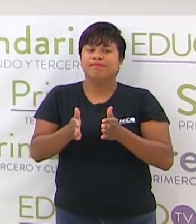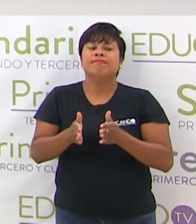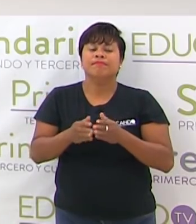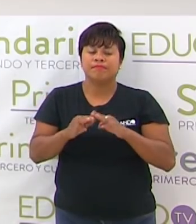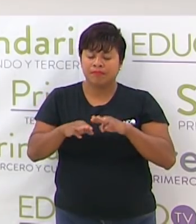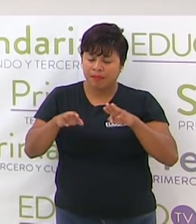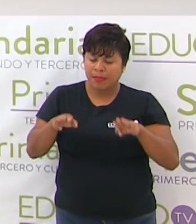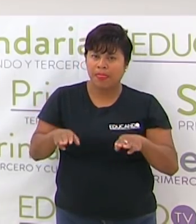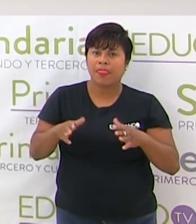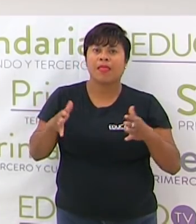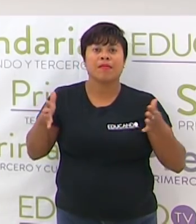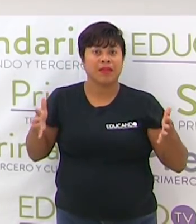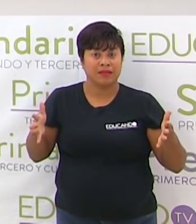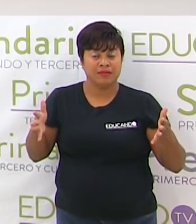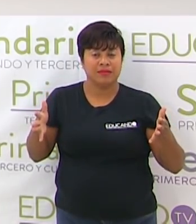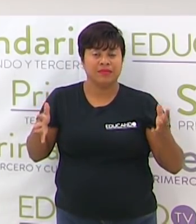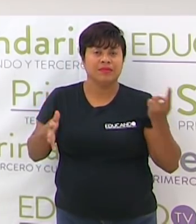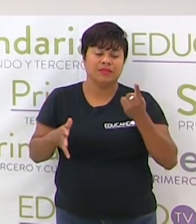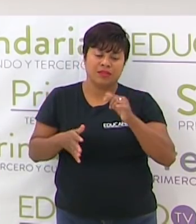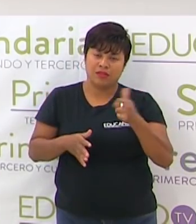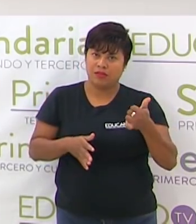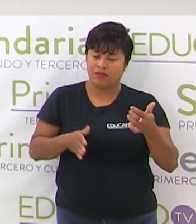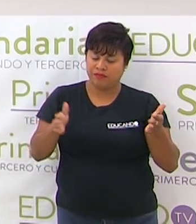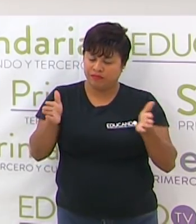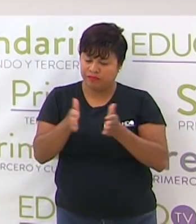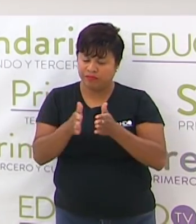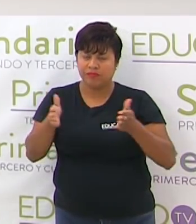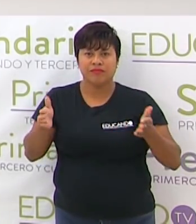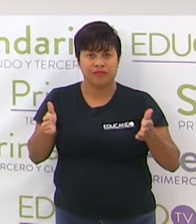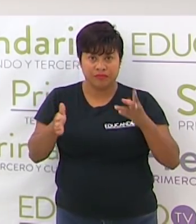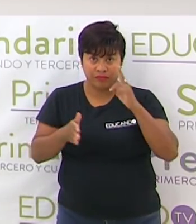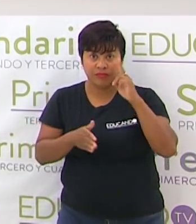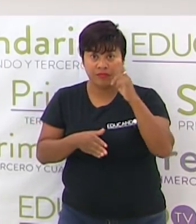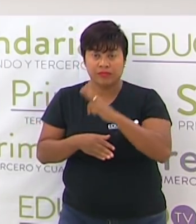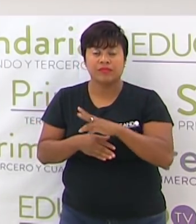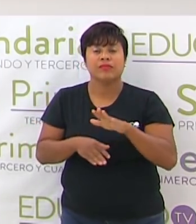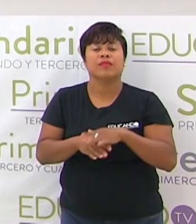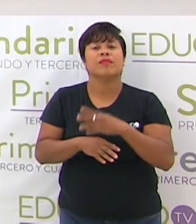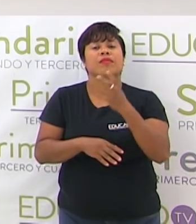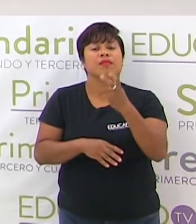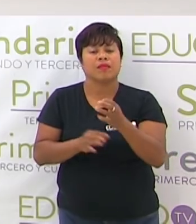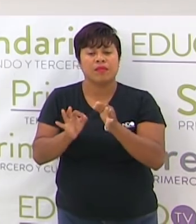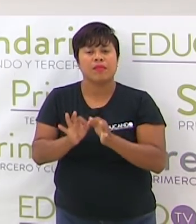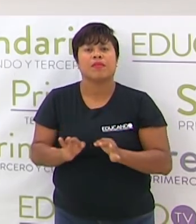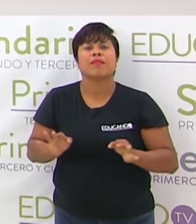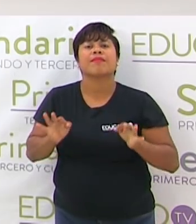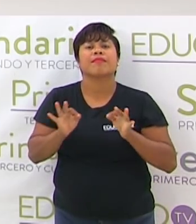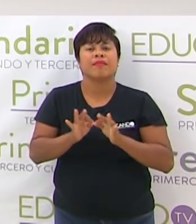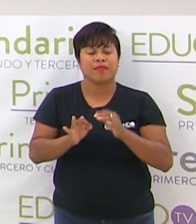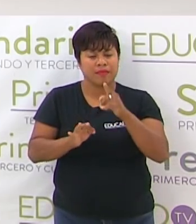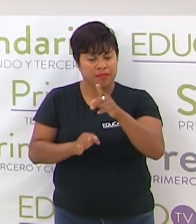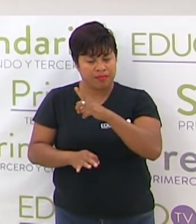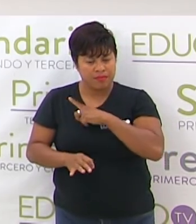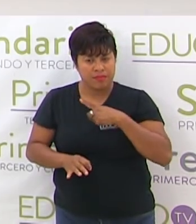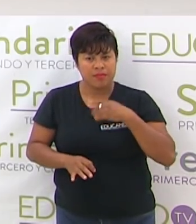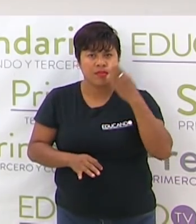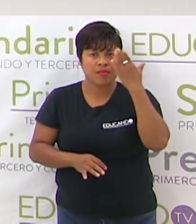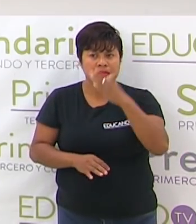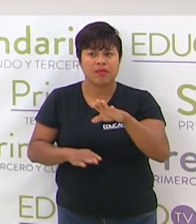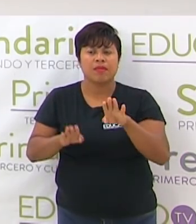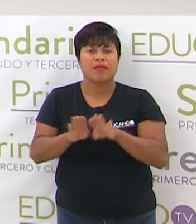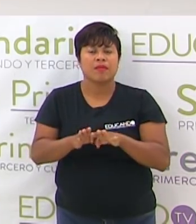pequeños miden más que este. ¿Te das cuenta? Por eso es importante